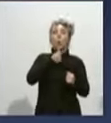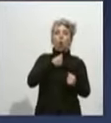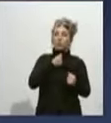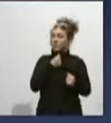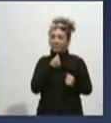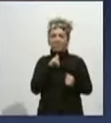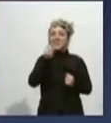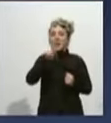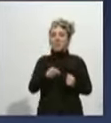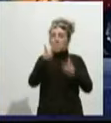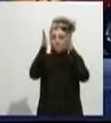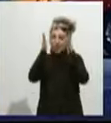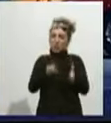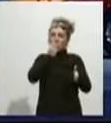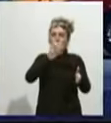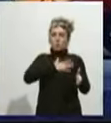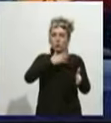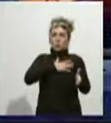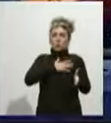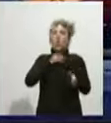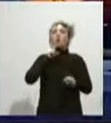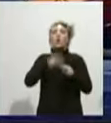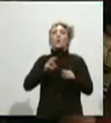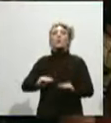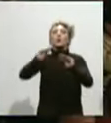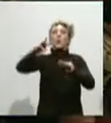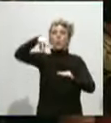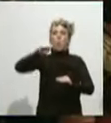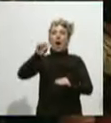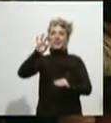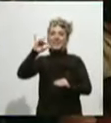una gran persona, Matías Alonso.